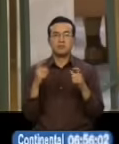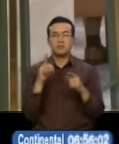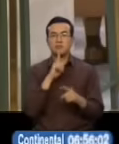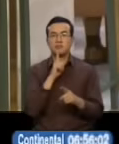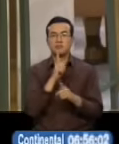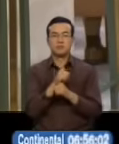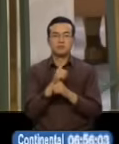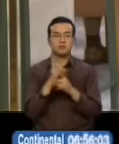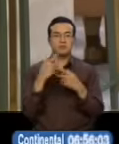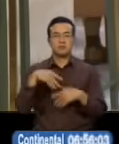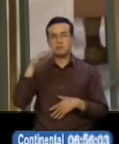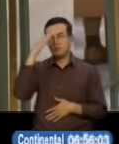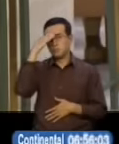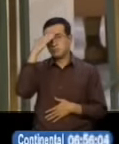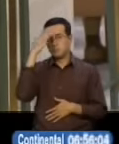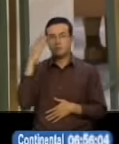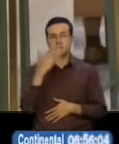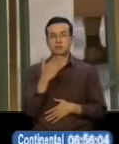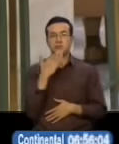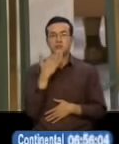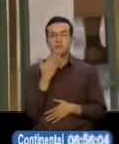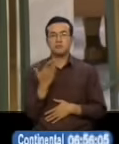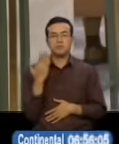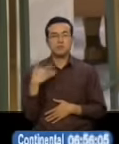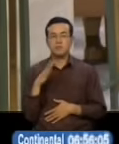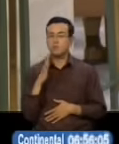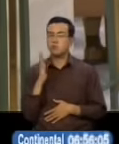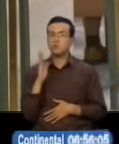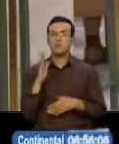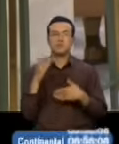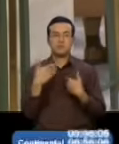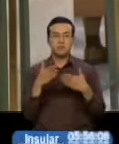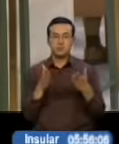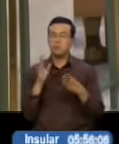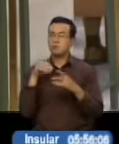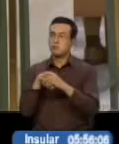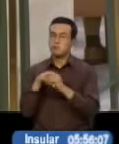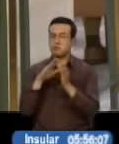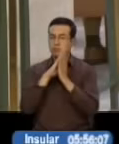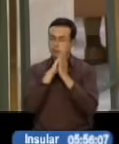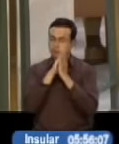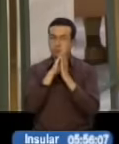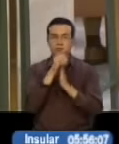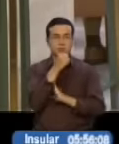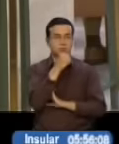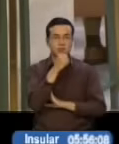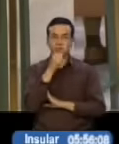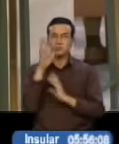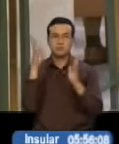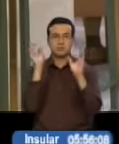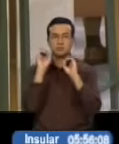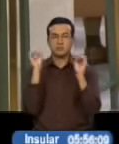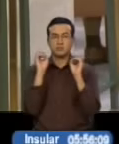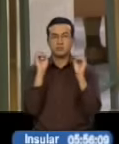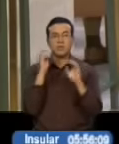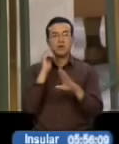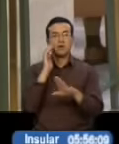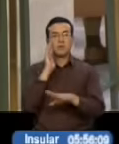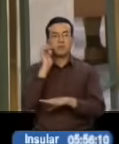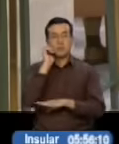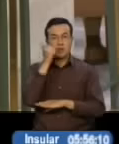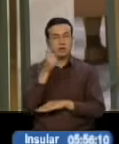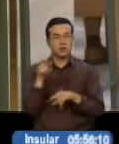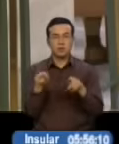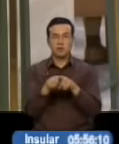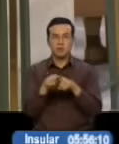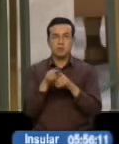final. Recordemos que hoy nada más concentraron, se fueron directamente a sus habitaciones los jugadores, no quisieron hablar con nadie. Y mañana tienen programado, de igual